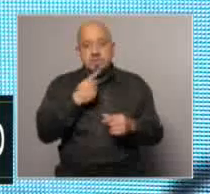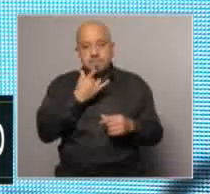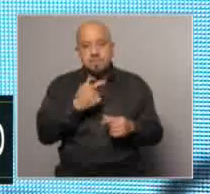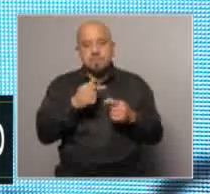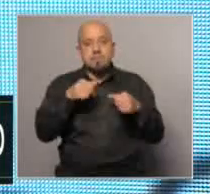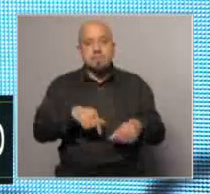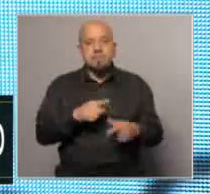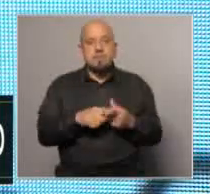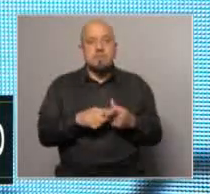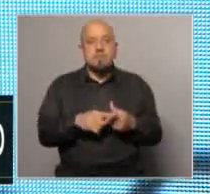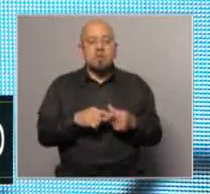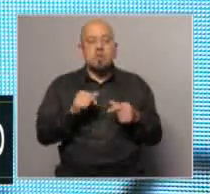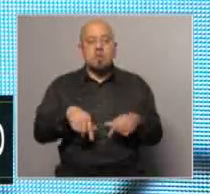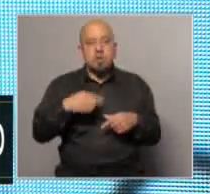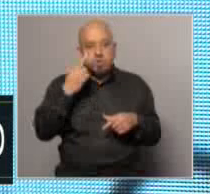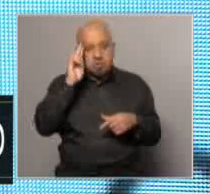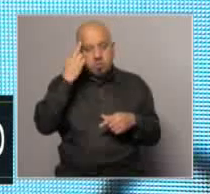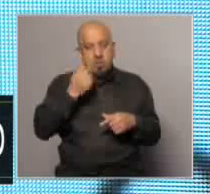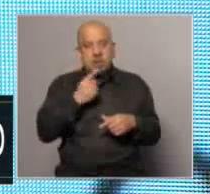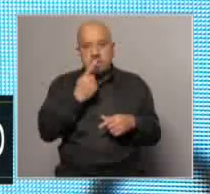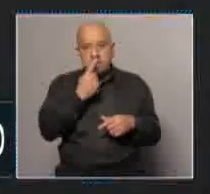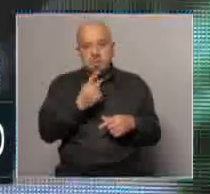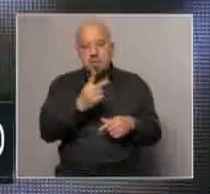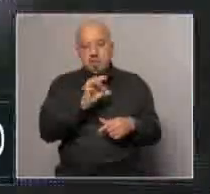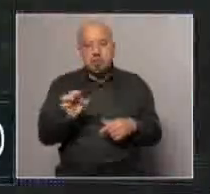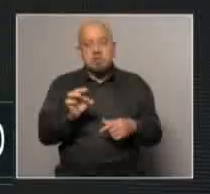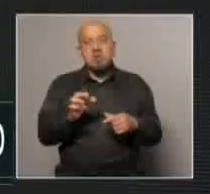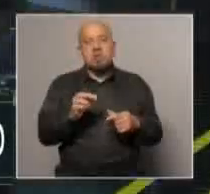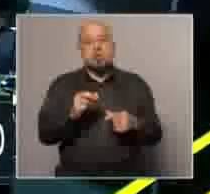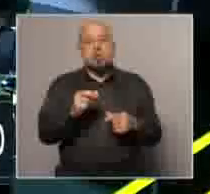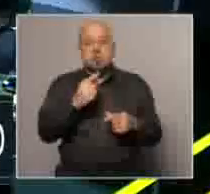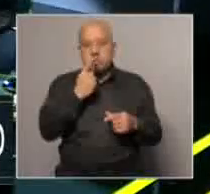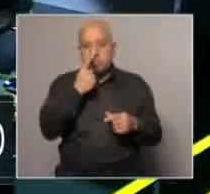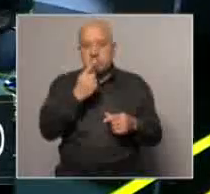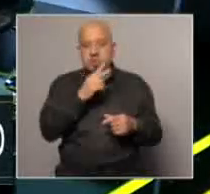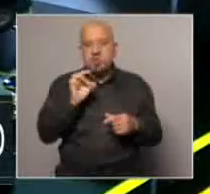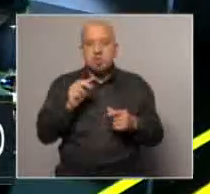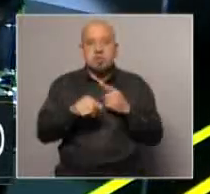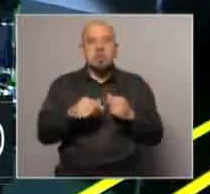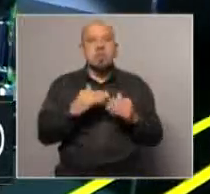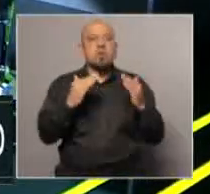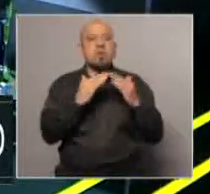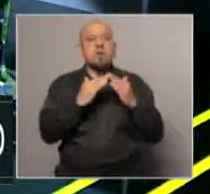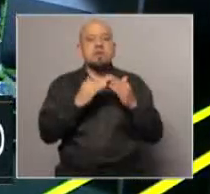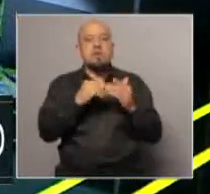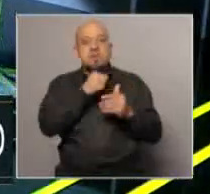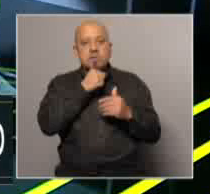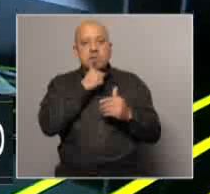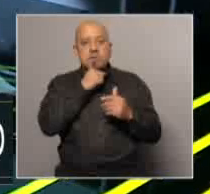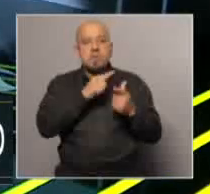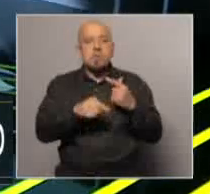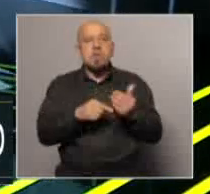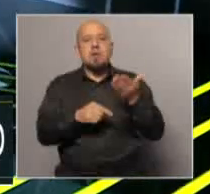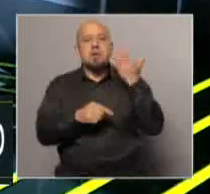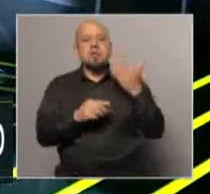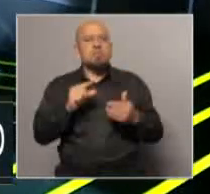Hoy tenemos nosotros en el Uruguay cerca de 1.200 o no sé si más hogares de ancianos, casas de salud, residenciales, y hasta hace poco